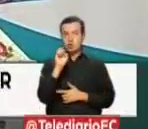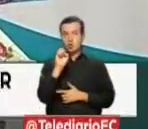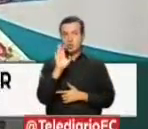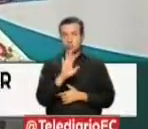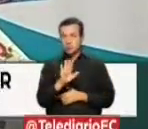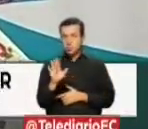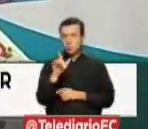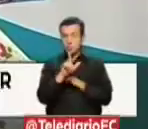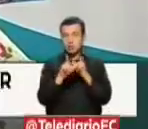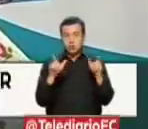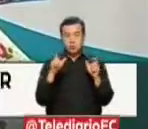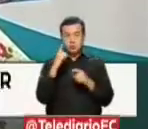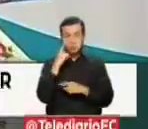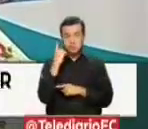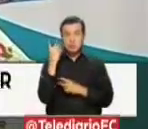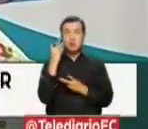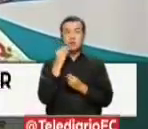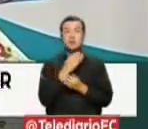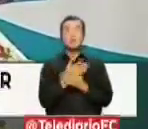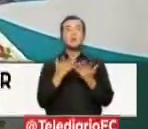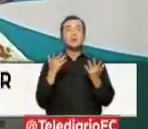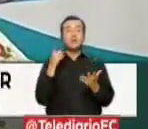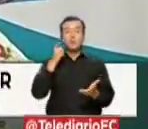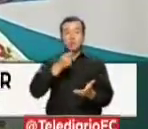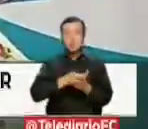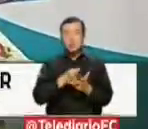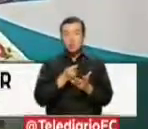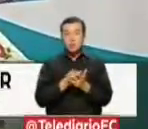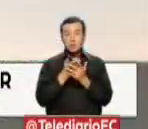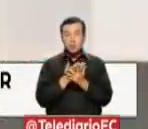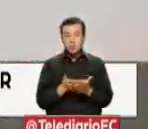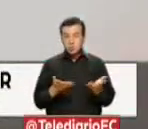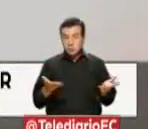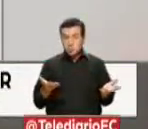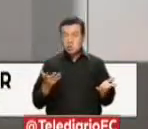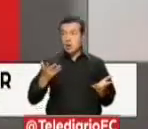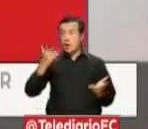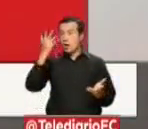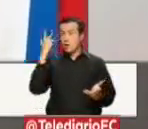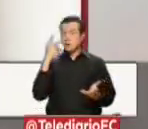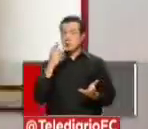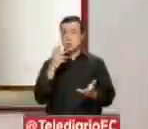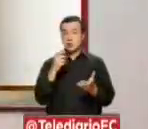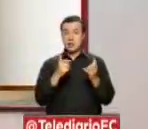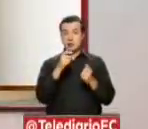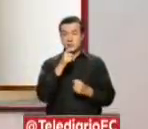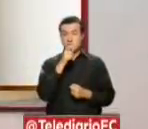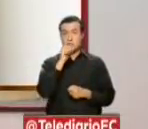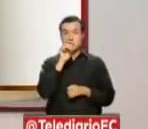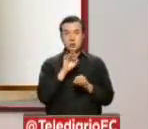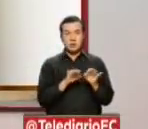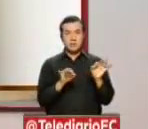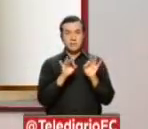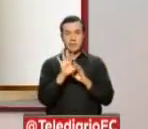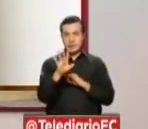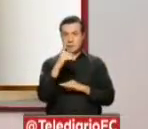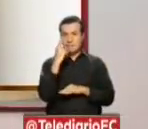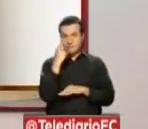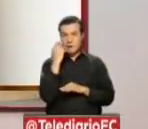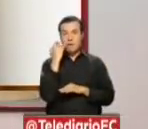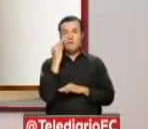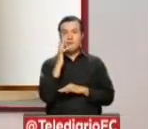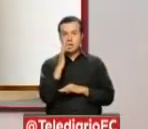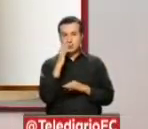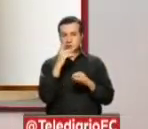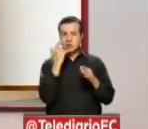lo que la ciudadanía debe verificar cuando compra este tipo de productos. Antes de consumir un alimento es importante verificar la fecha